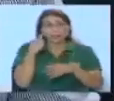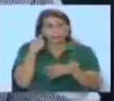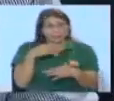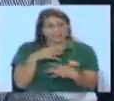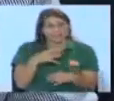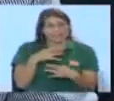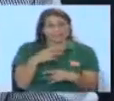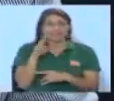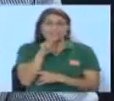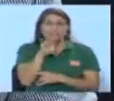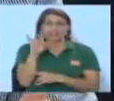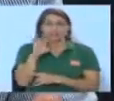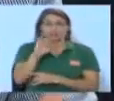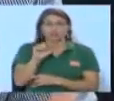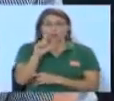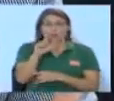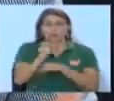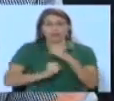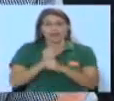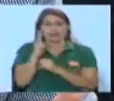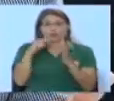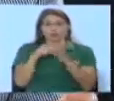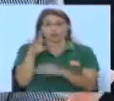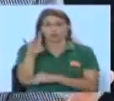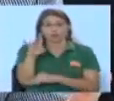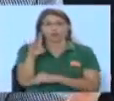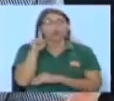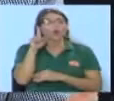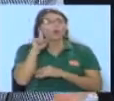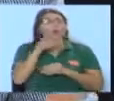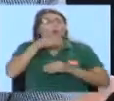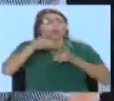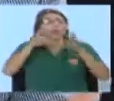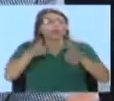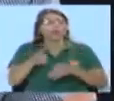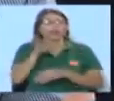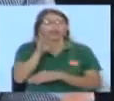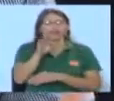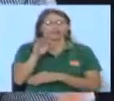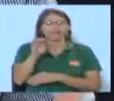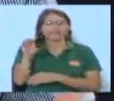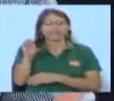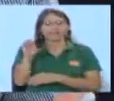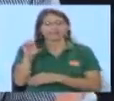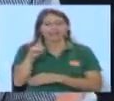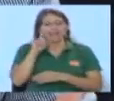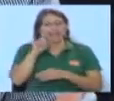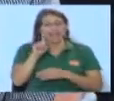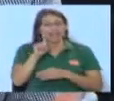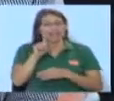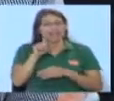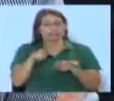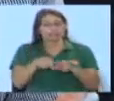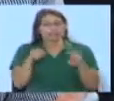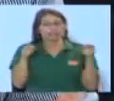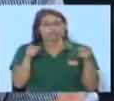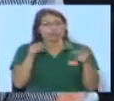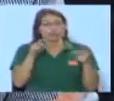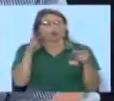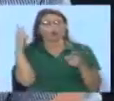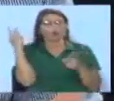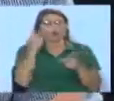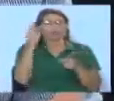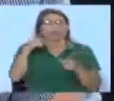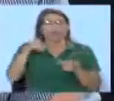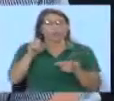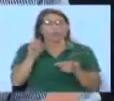julio del 2008, un consejero de la FCC, en un artículo publicado en el Washington Post, decía que en